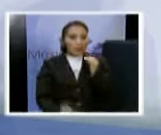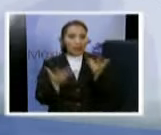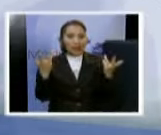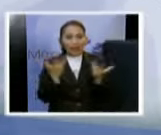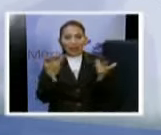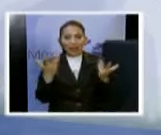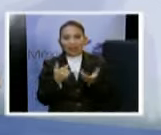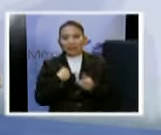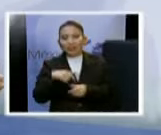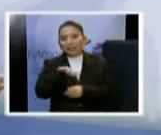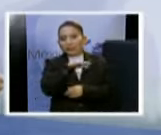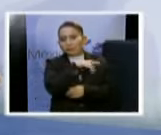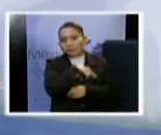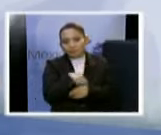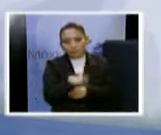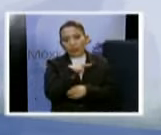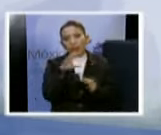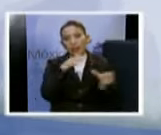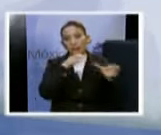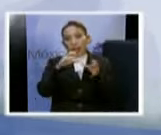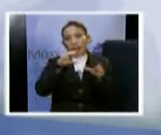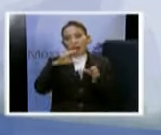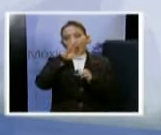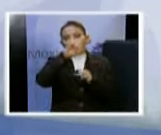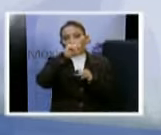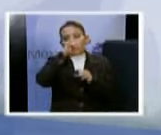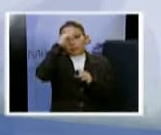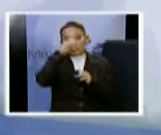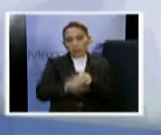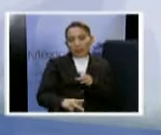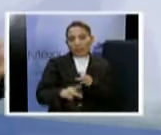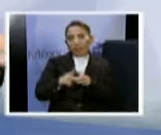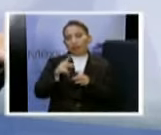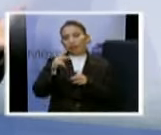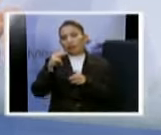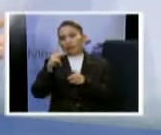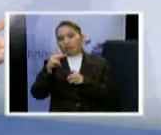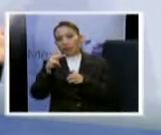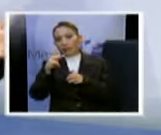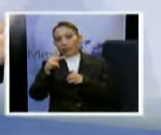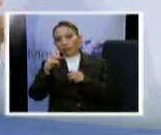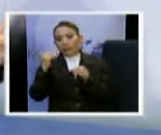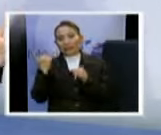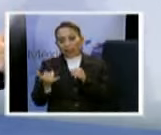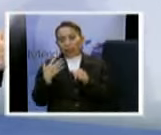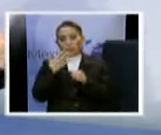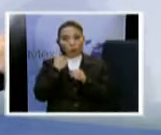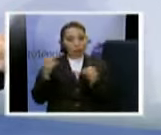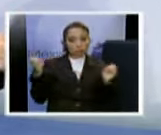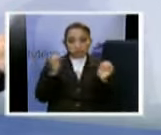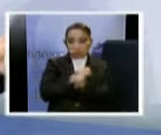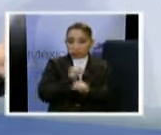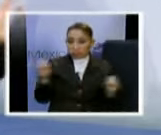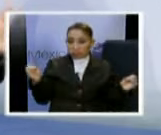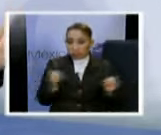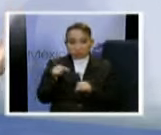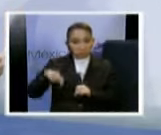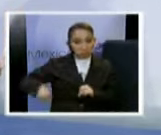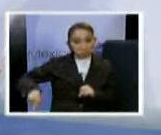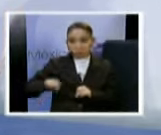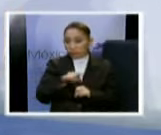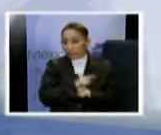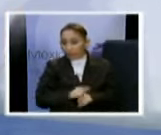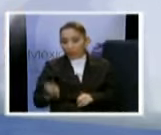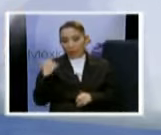crear una Cámara de Comercio de México, una Cámara de Comercio mexicana que no existe, increíblemente que no